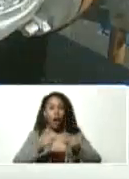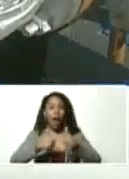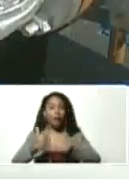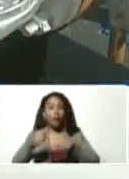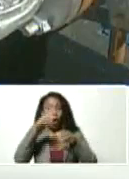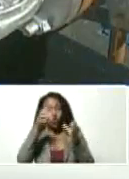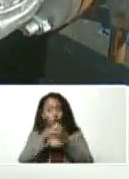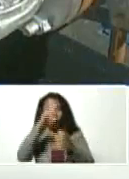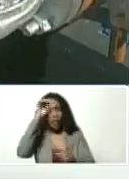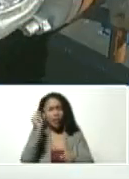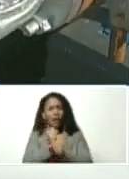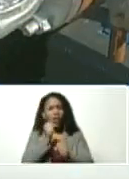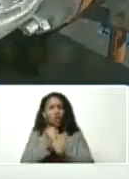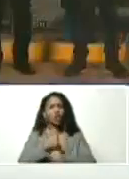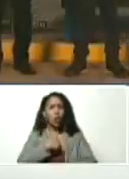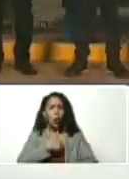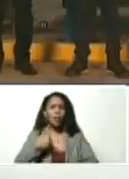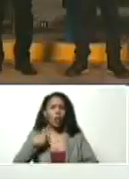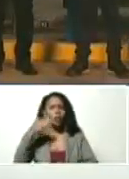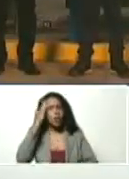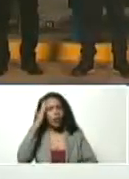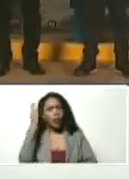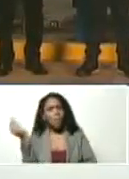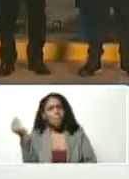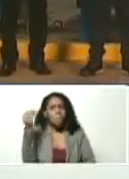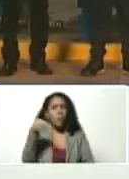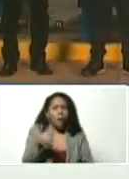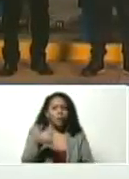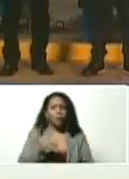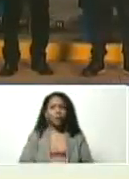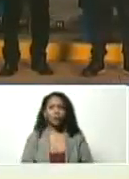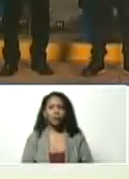obrera. Yo quisiera conocer algunos más